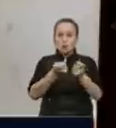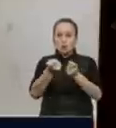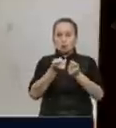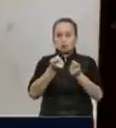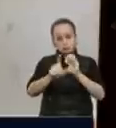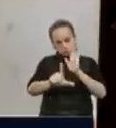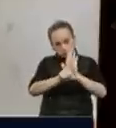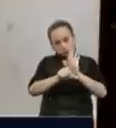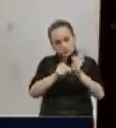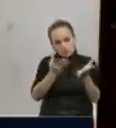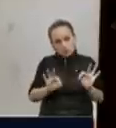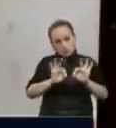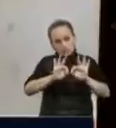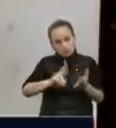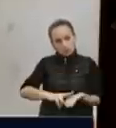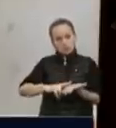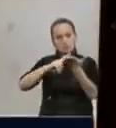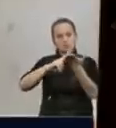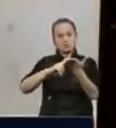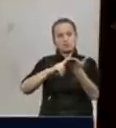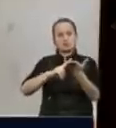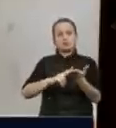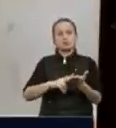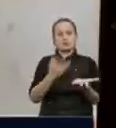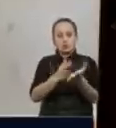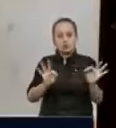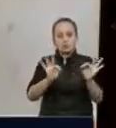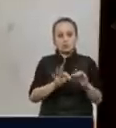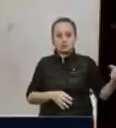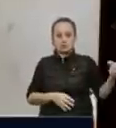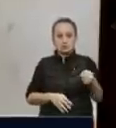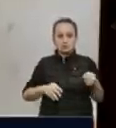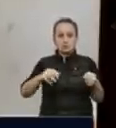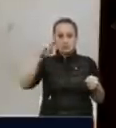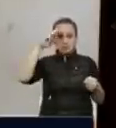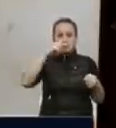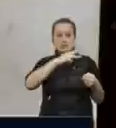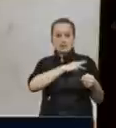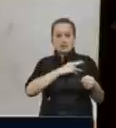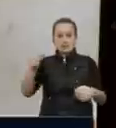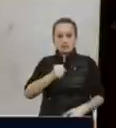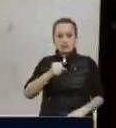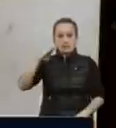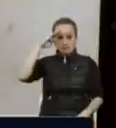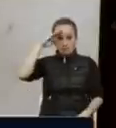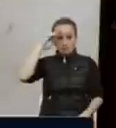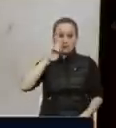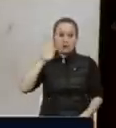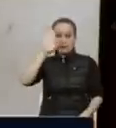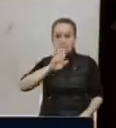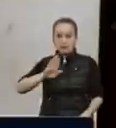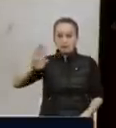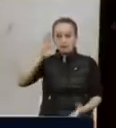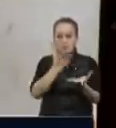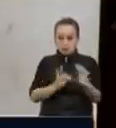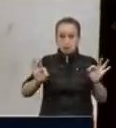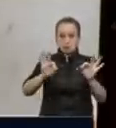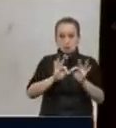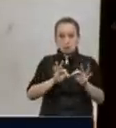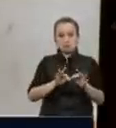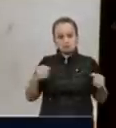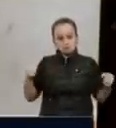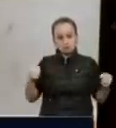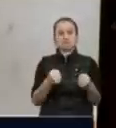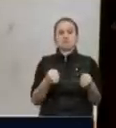fortalecer la presencia de fuerza pública, pero como bien los dicen los comandantes, no es solo de fuerza pública, porque